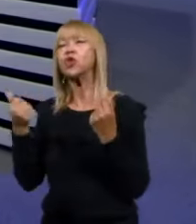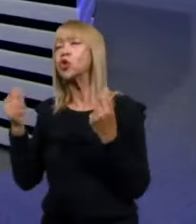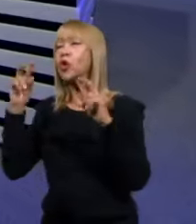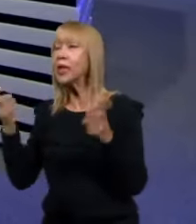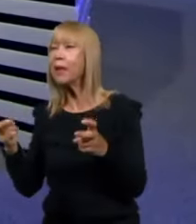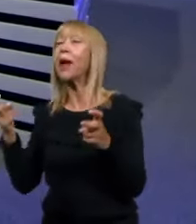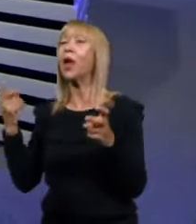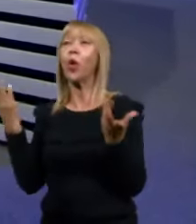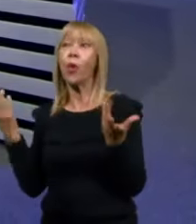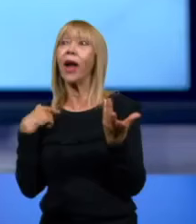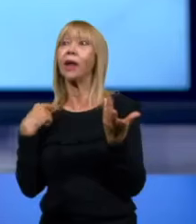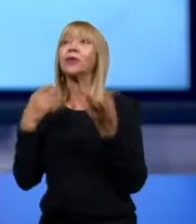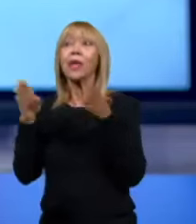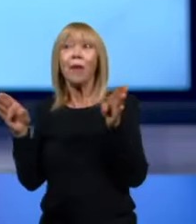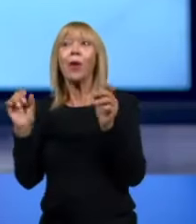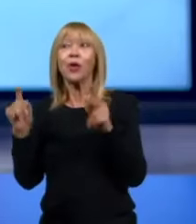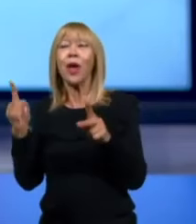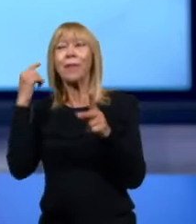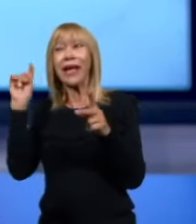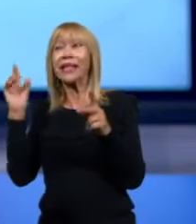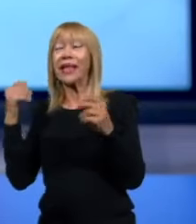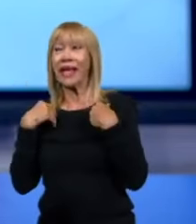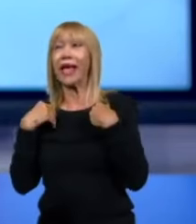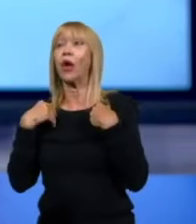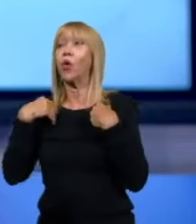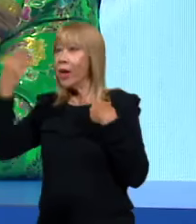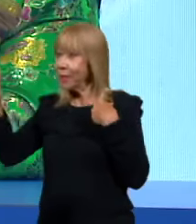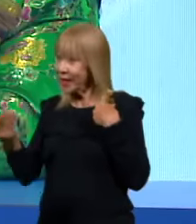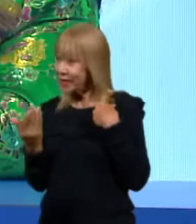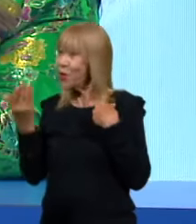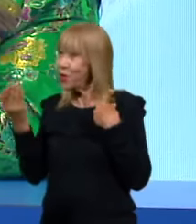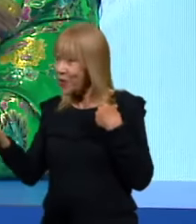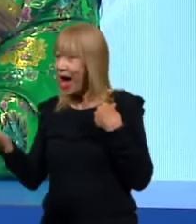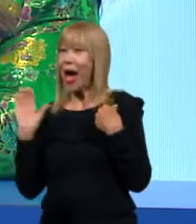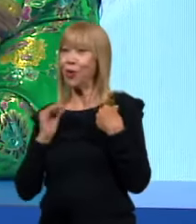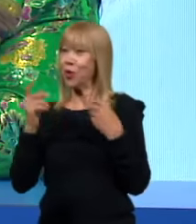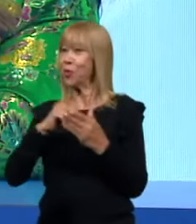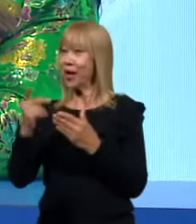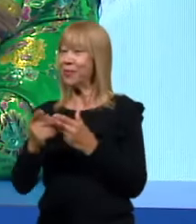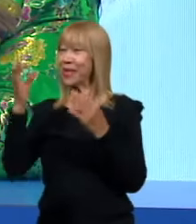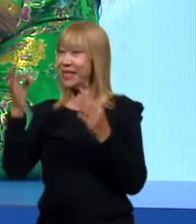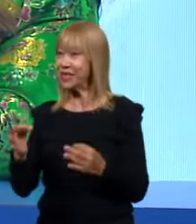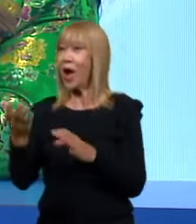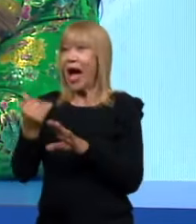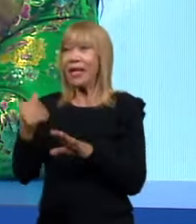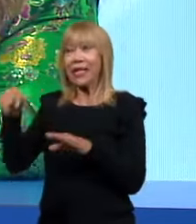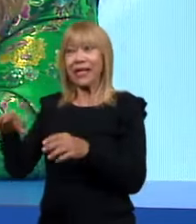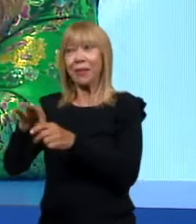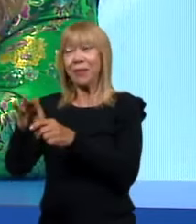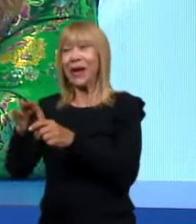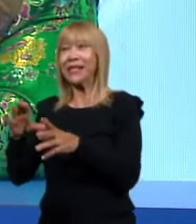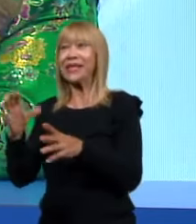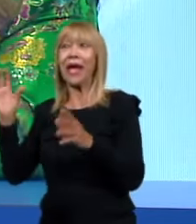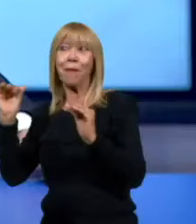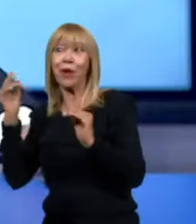temas, lo cual pues nos abre la oportunidad para tener una invitación extendida a nuestros programas de decisión antes de esa primaria. Así que espero